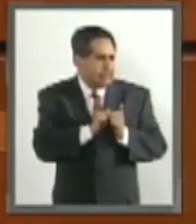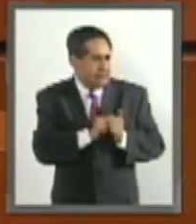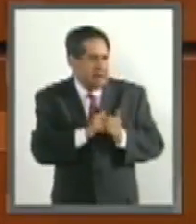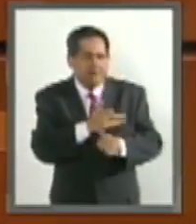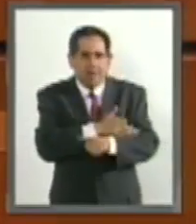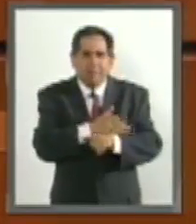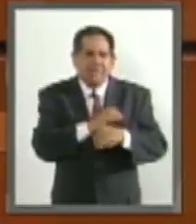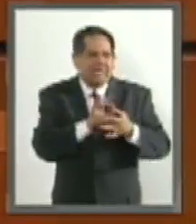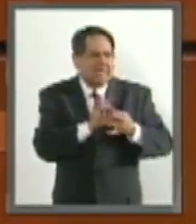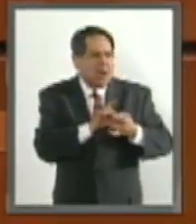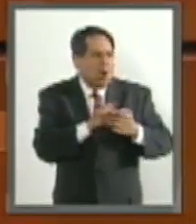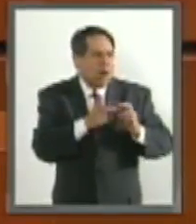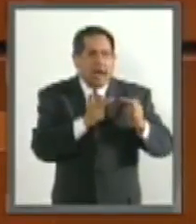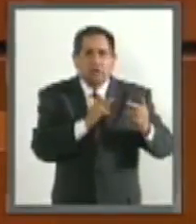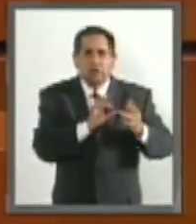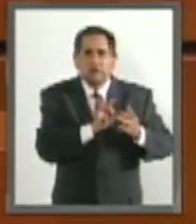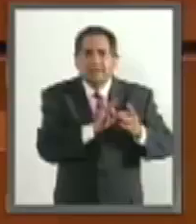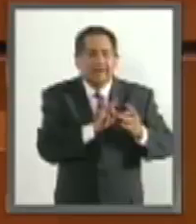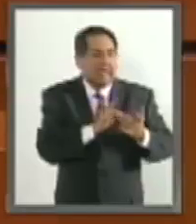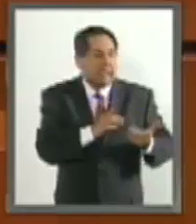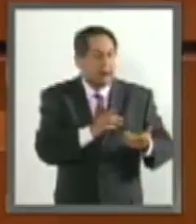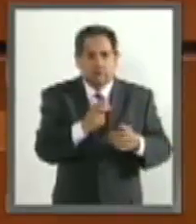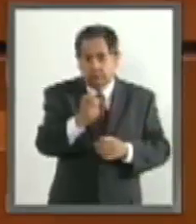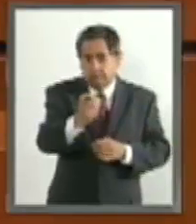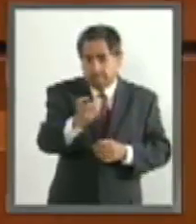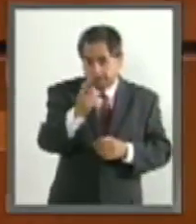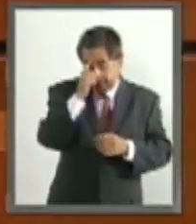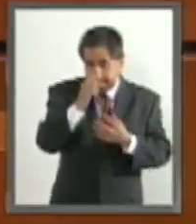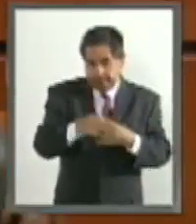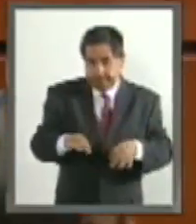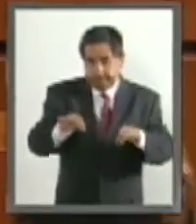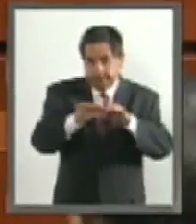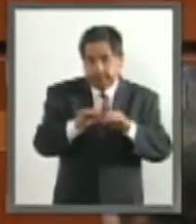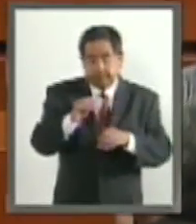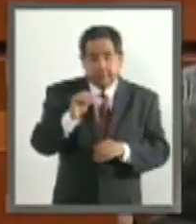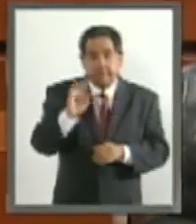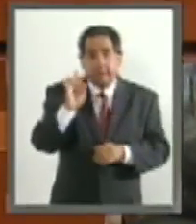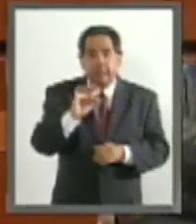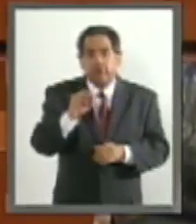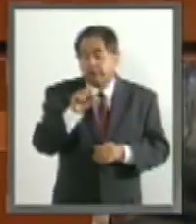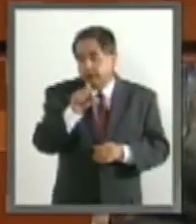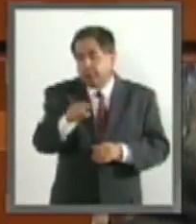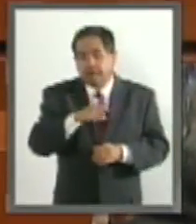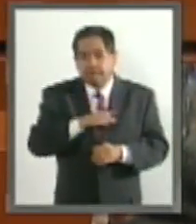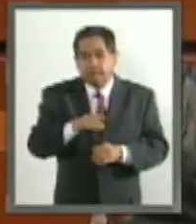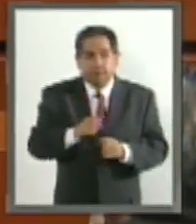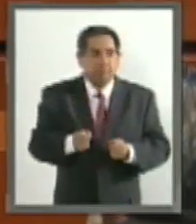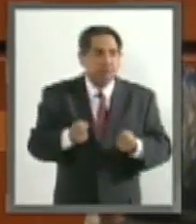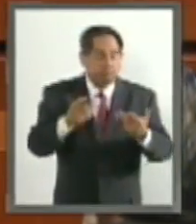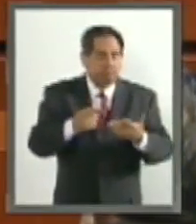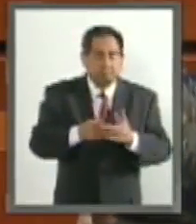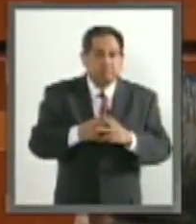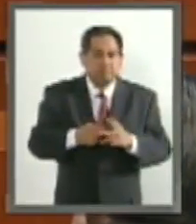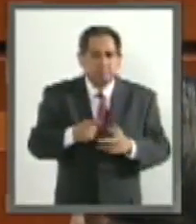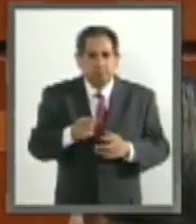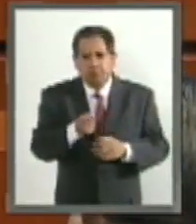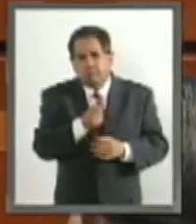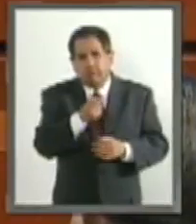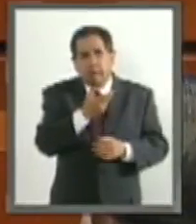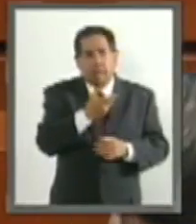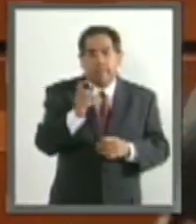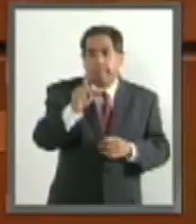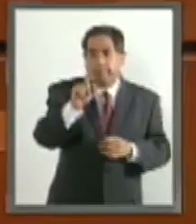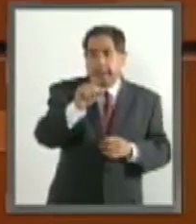por ello es muy importante que si tenemos el dato de que menos del 20